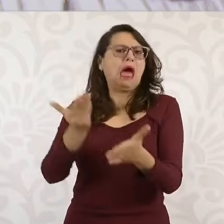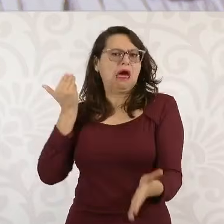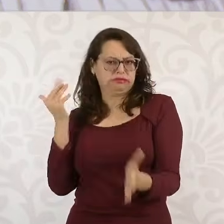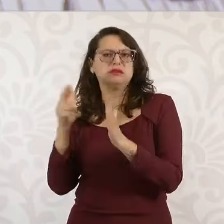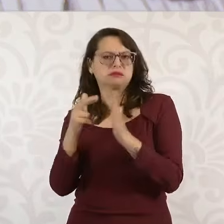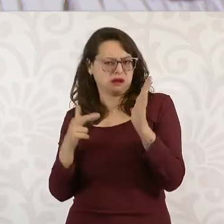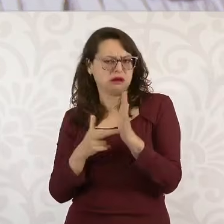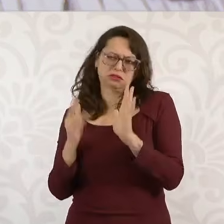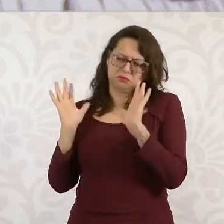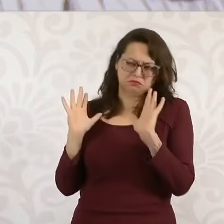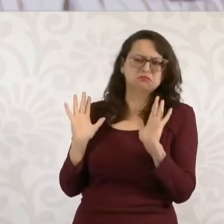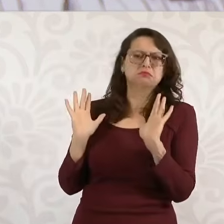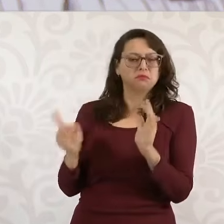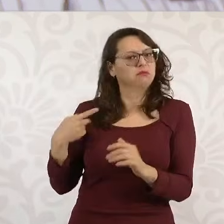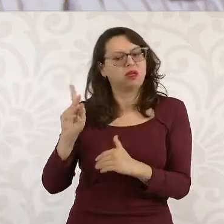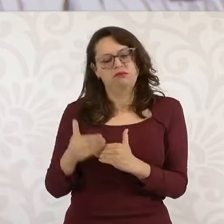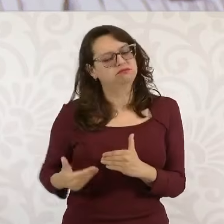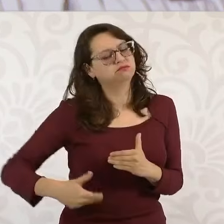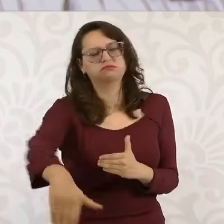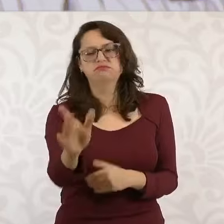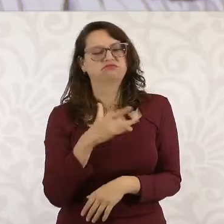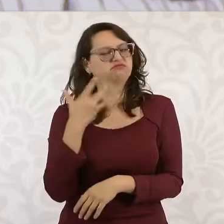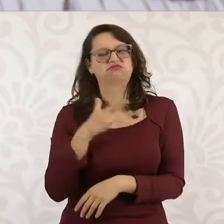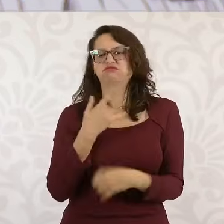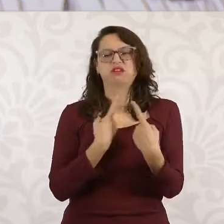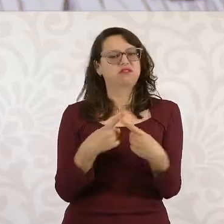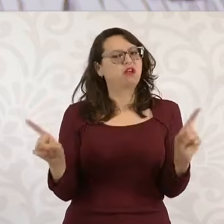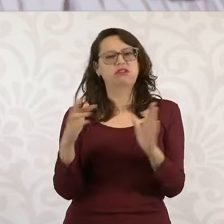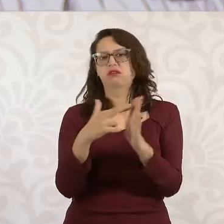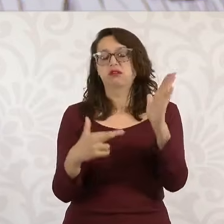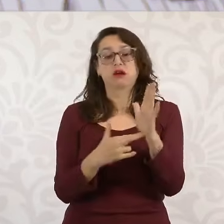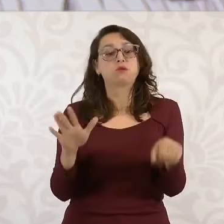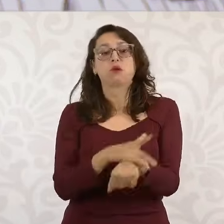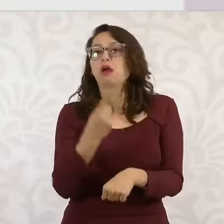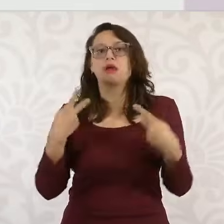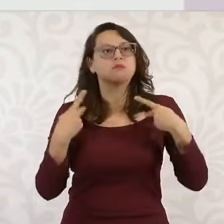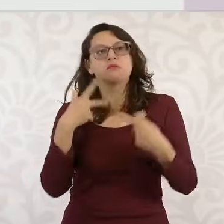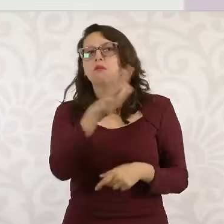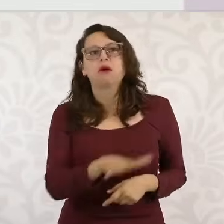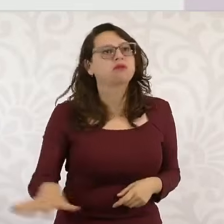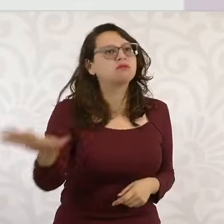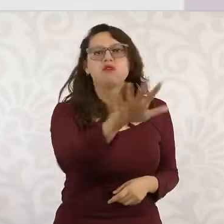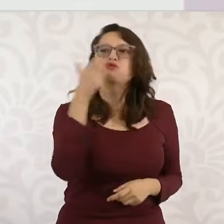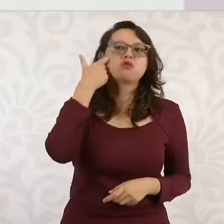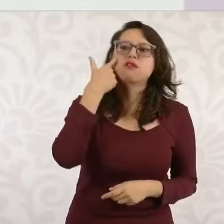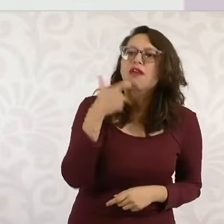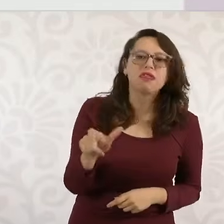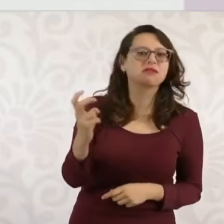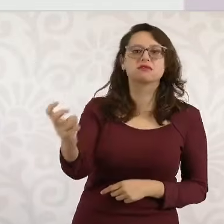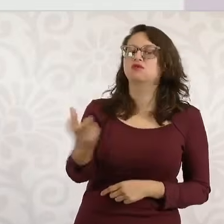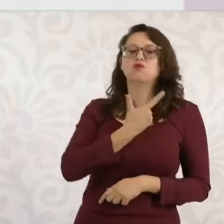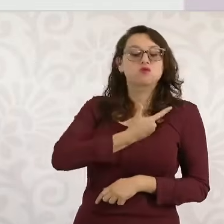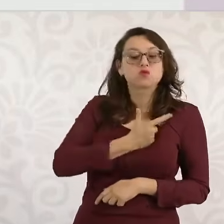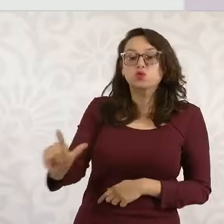pensamos, y es hacerle caso a la gente. Entonces, se mantiene la representación proporcional,